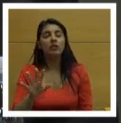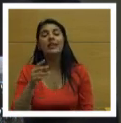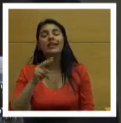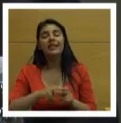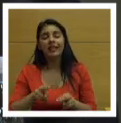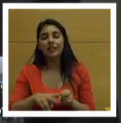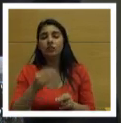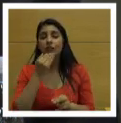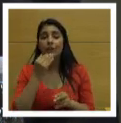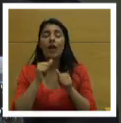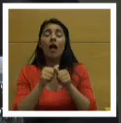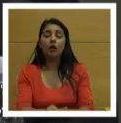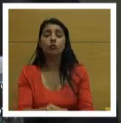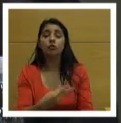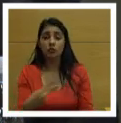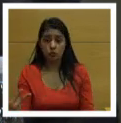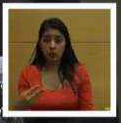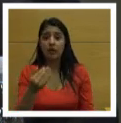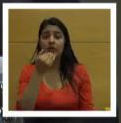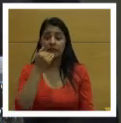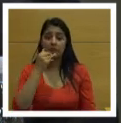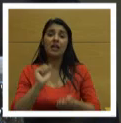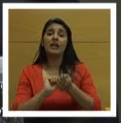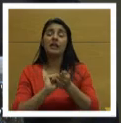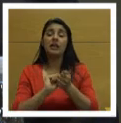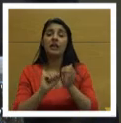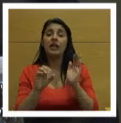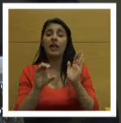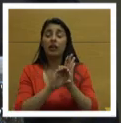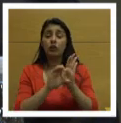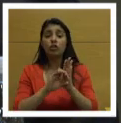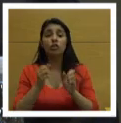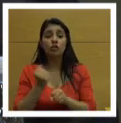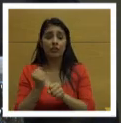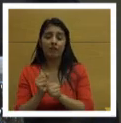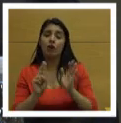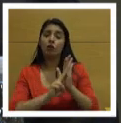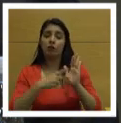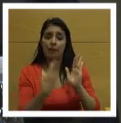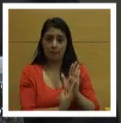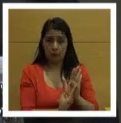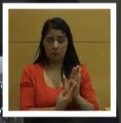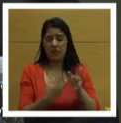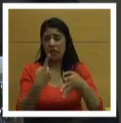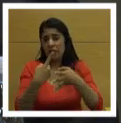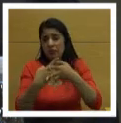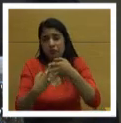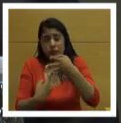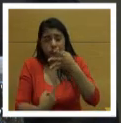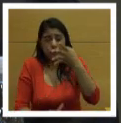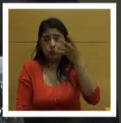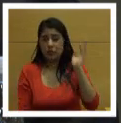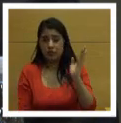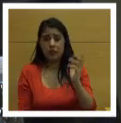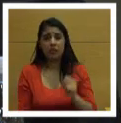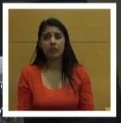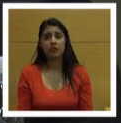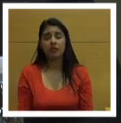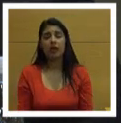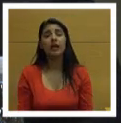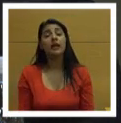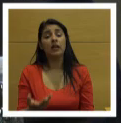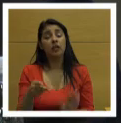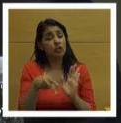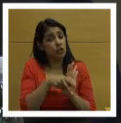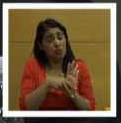sancionó el acoso sexual, además de modificar el Código del Trabajo y otras tantas normativas que se